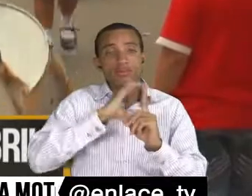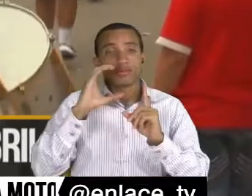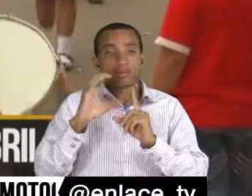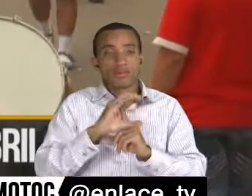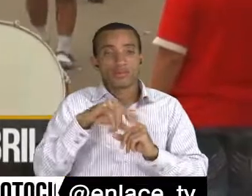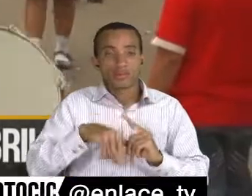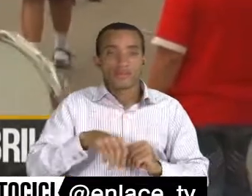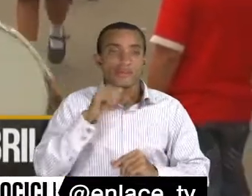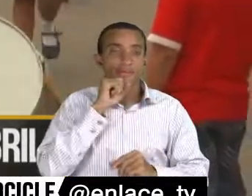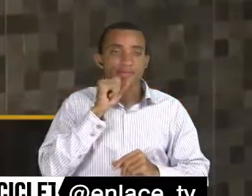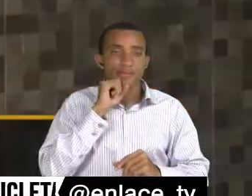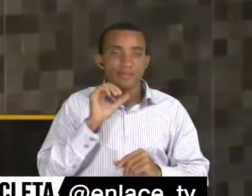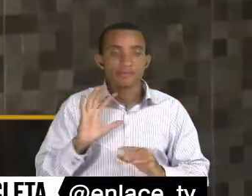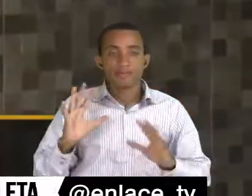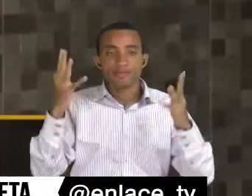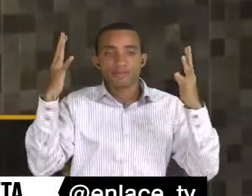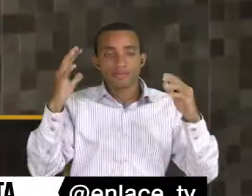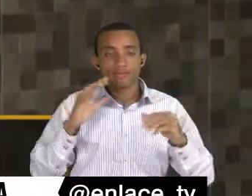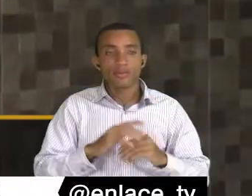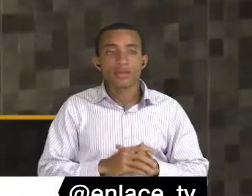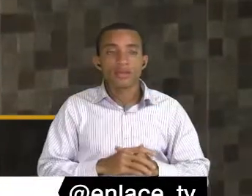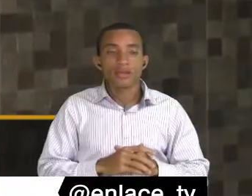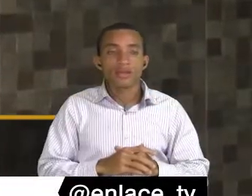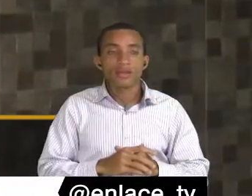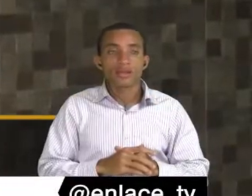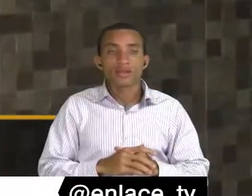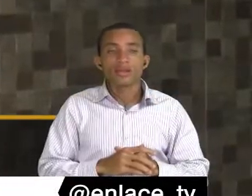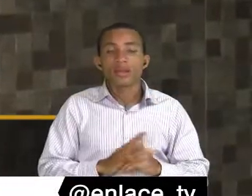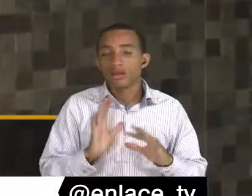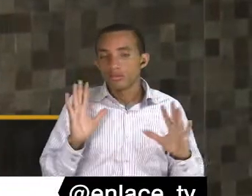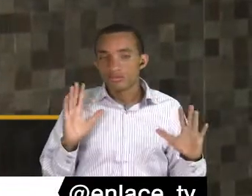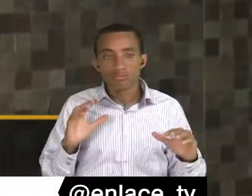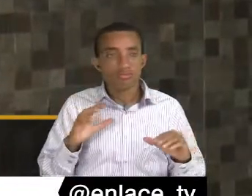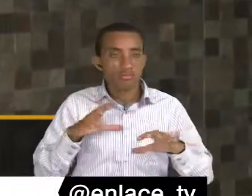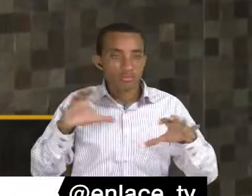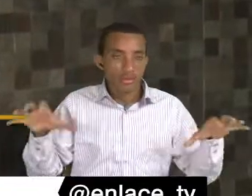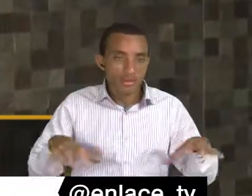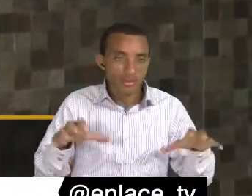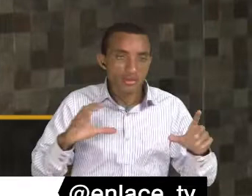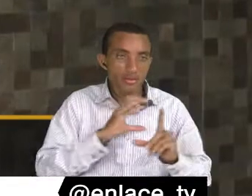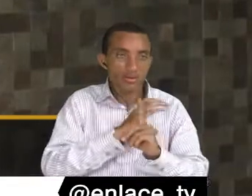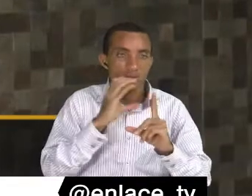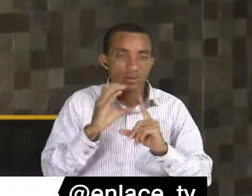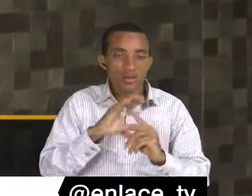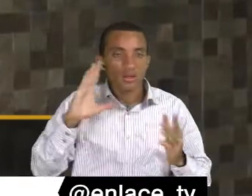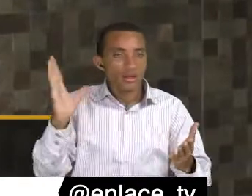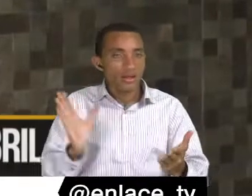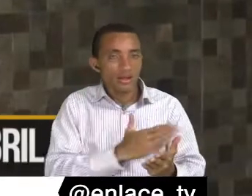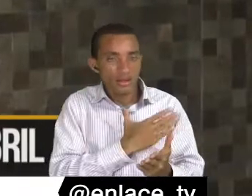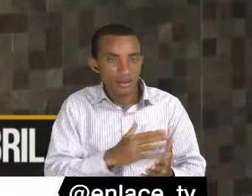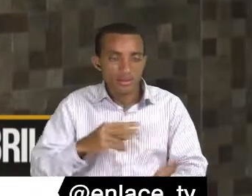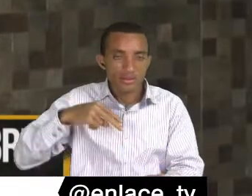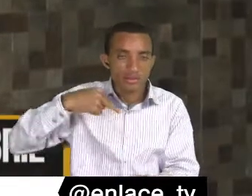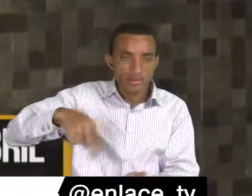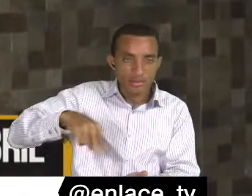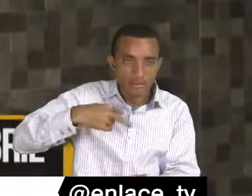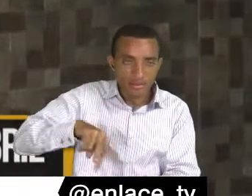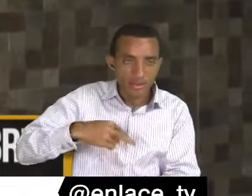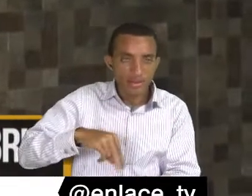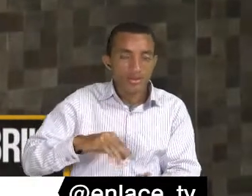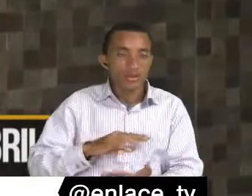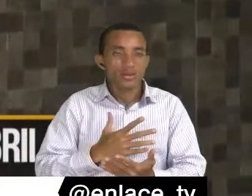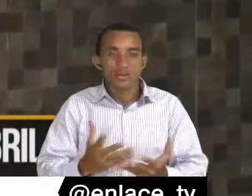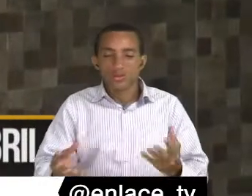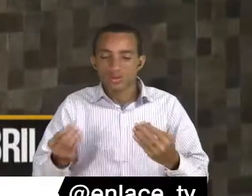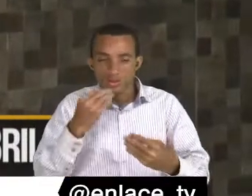para festejar el cumpleaños. Y nada, lleno de actividades, cultura, mucha música, danza, folclor, mucha